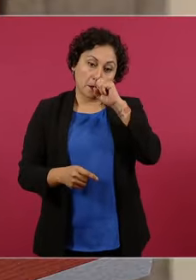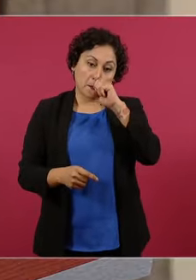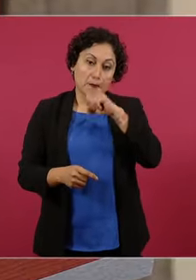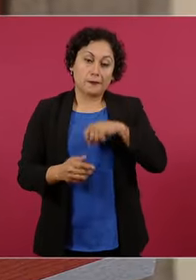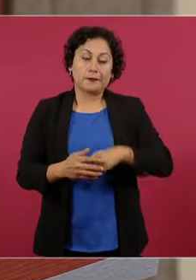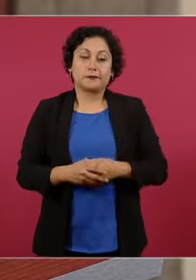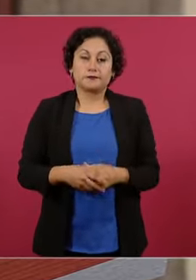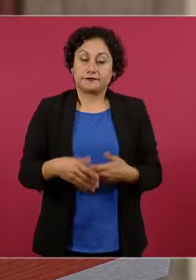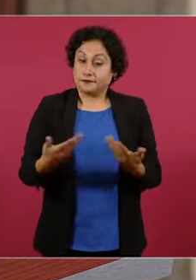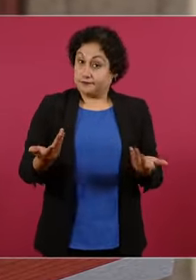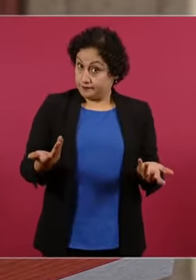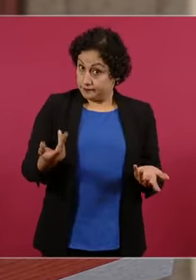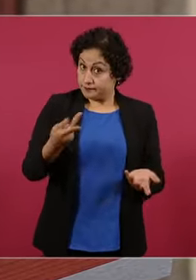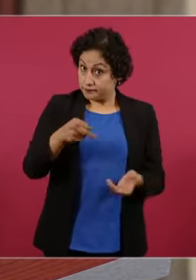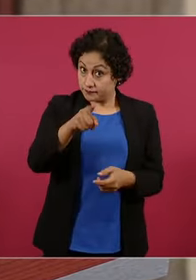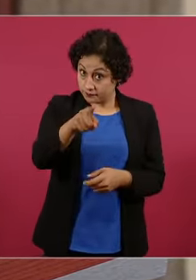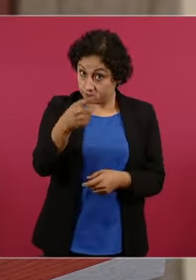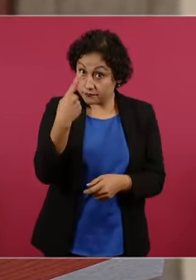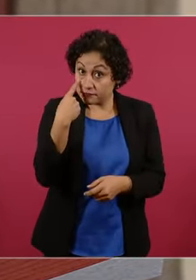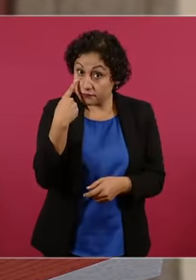Pero fíjense,